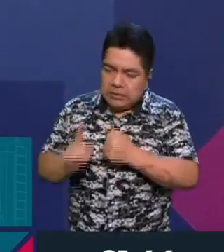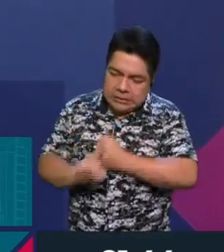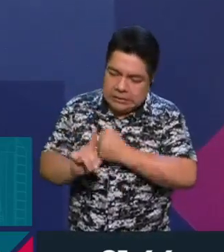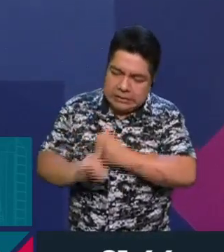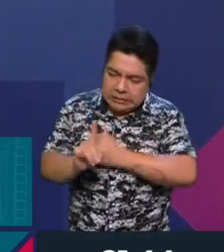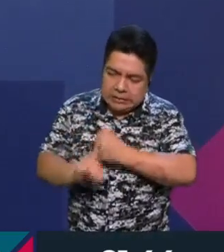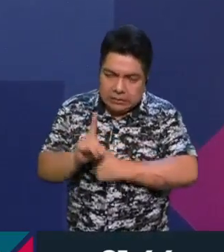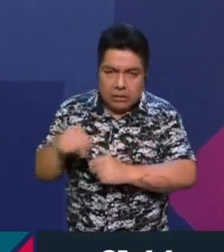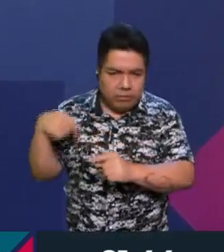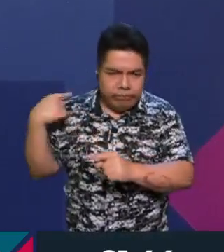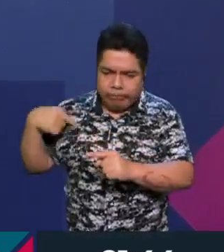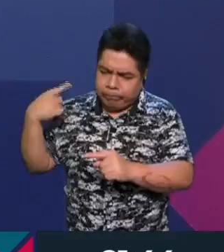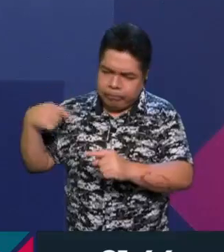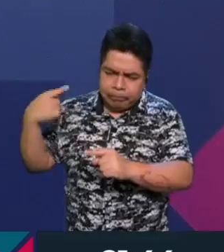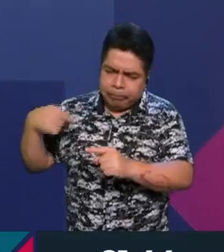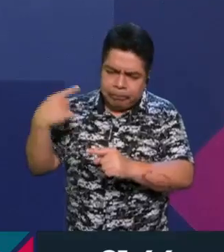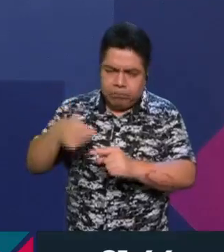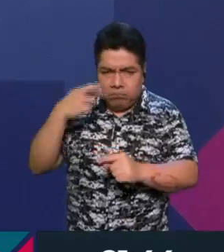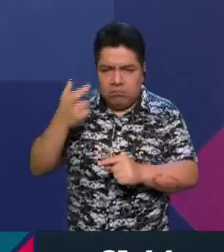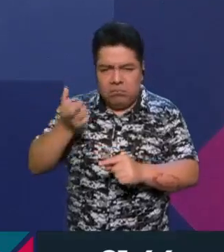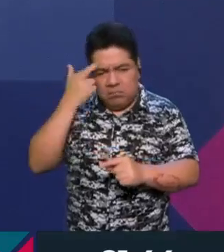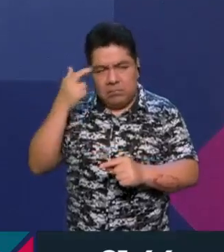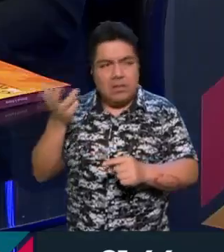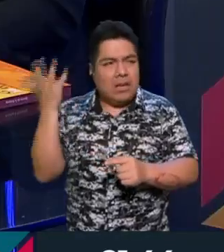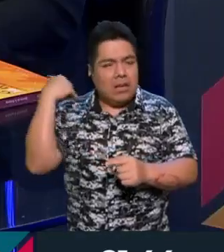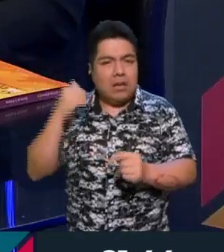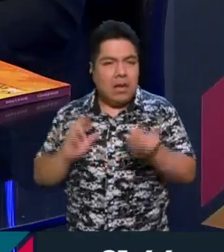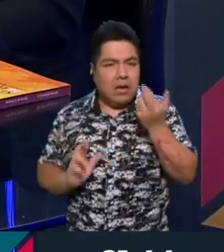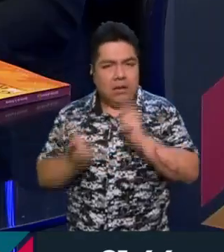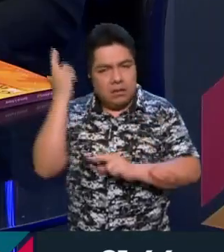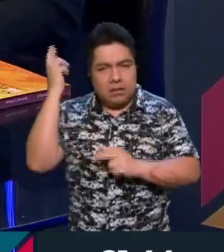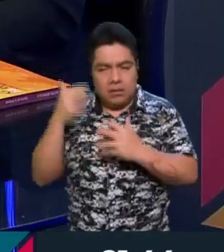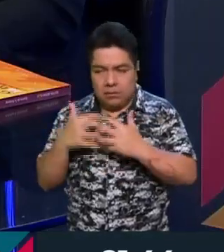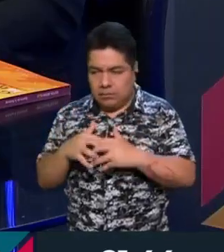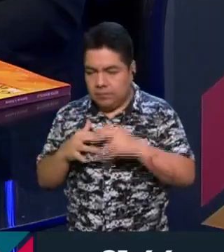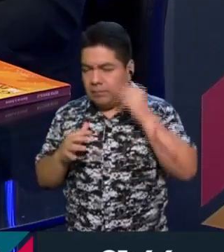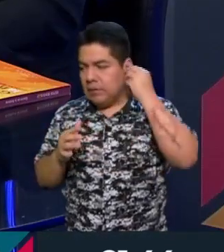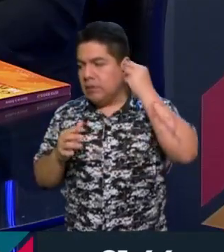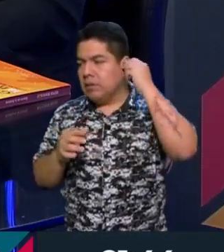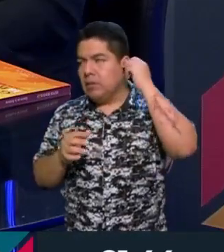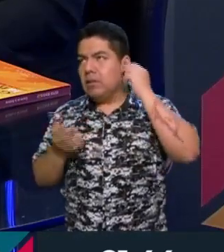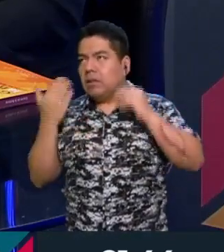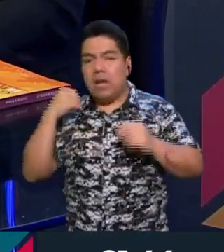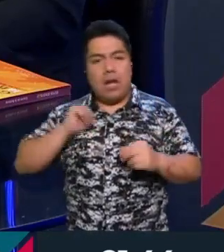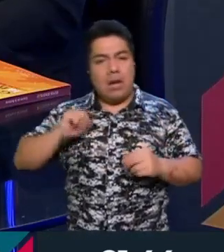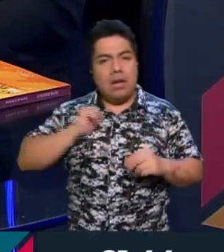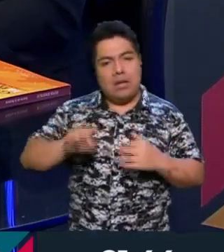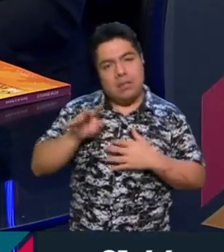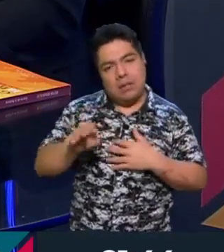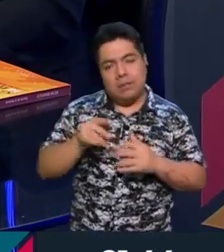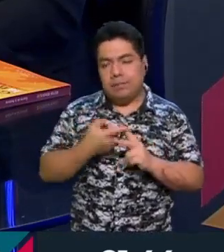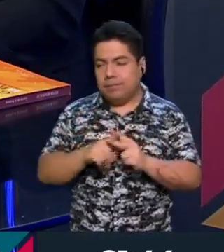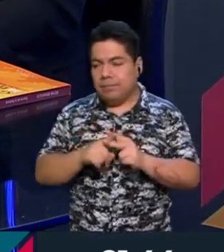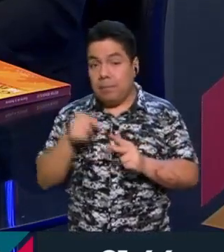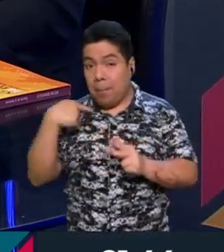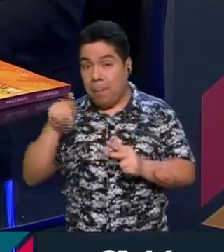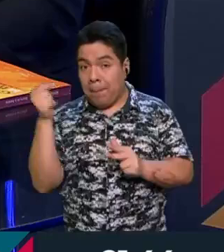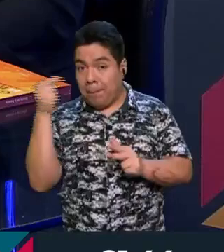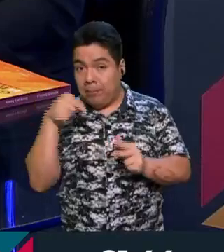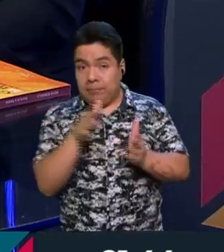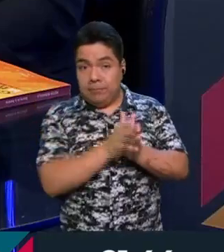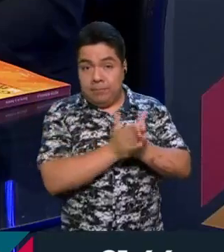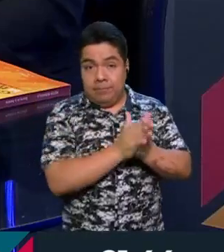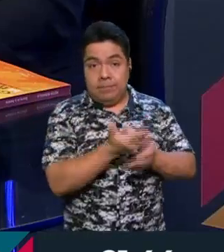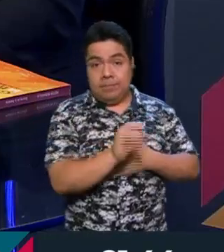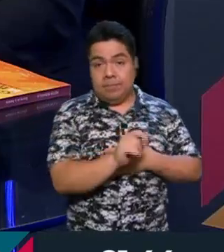sido desde pues la revolución industrial o desde el siglo XIX. Y este libro, El glamour